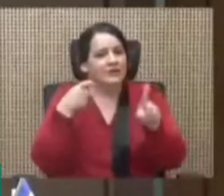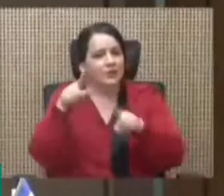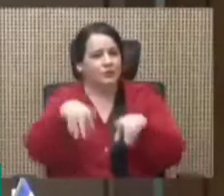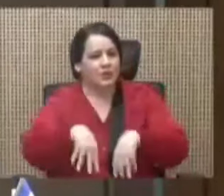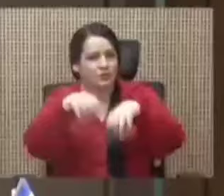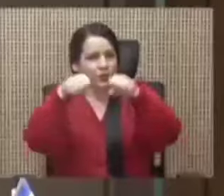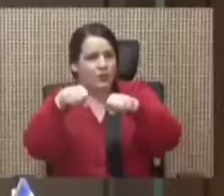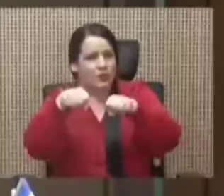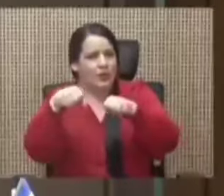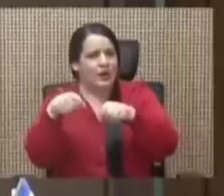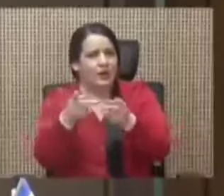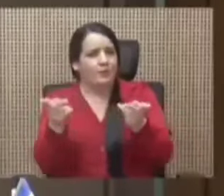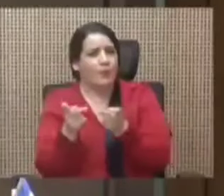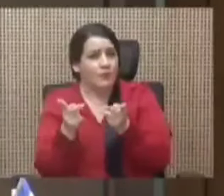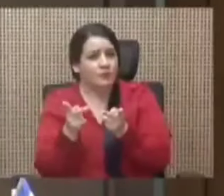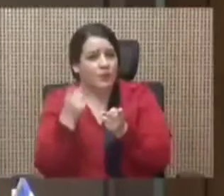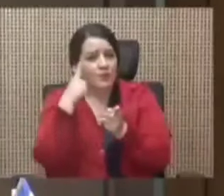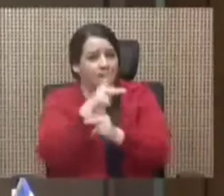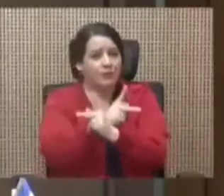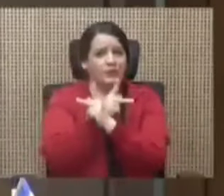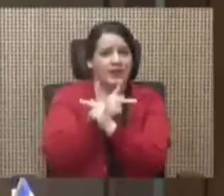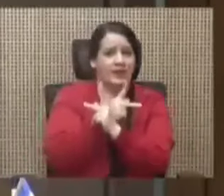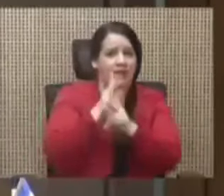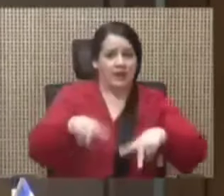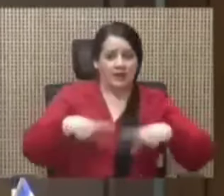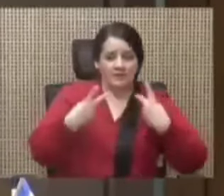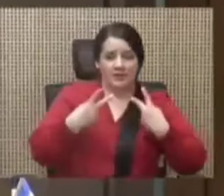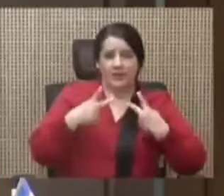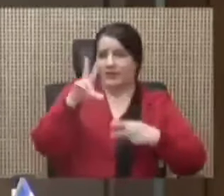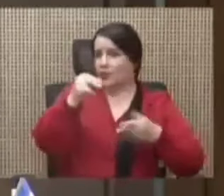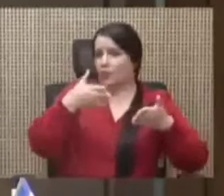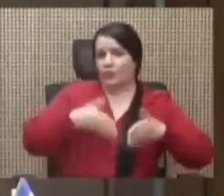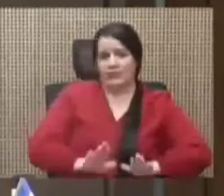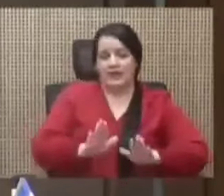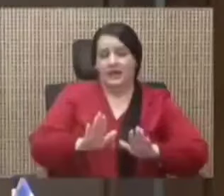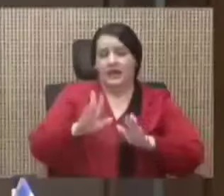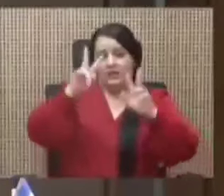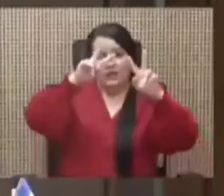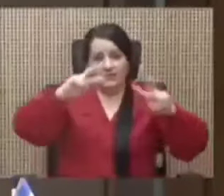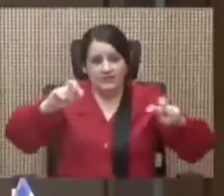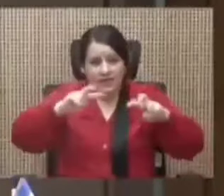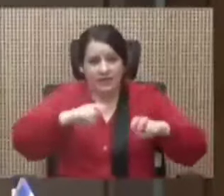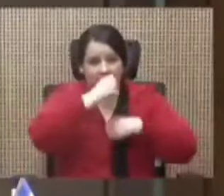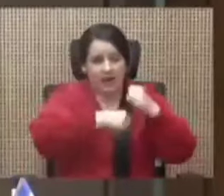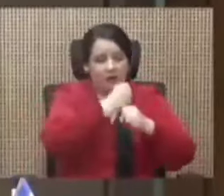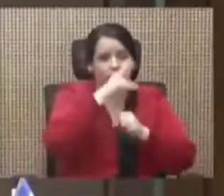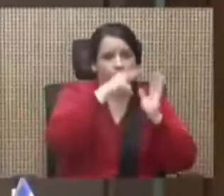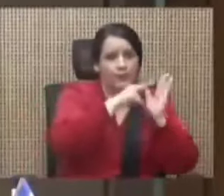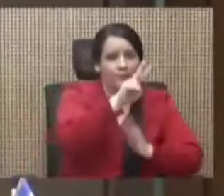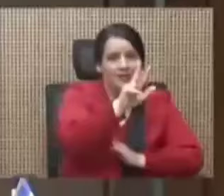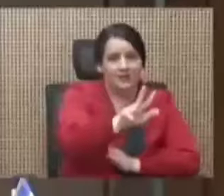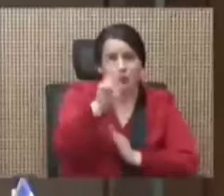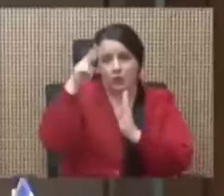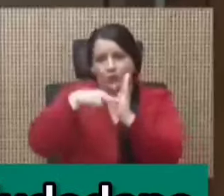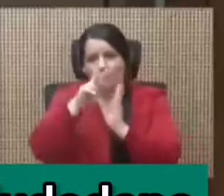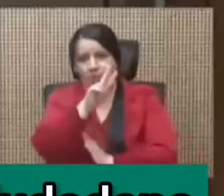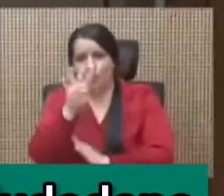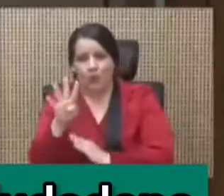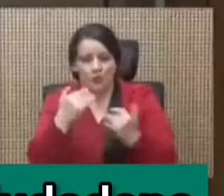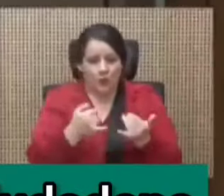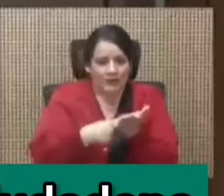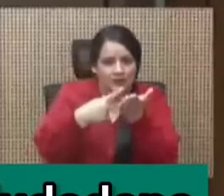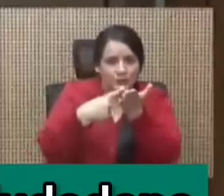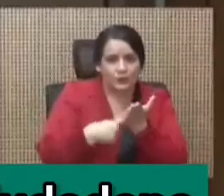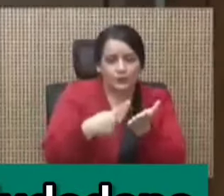los no nacidos? Y es que al revisar también el informe del año 2023-2024, el que estamos en discusión, me llama la atención algo que